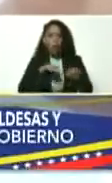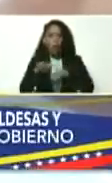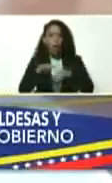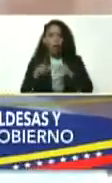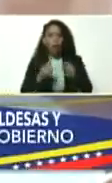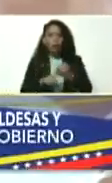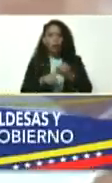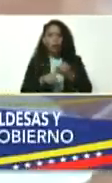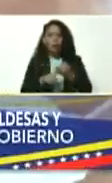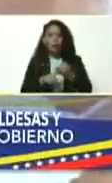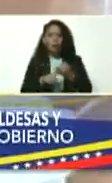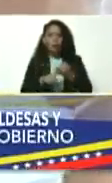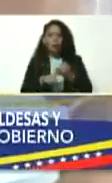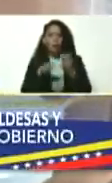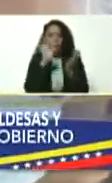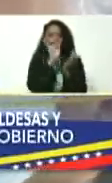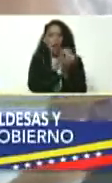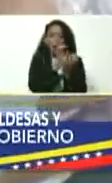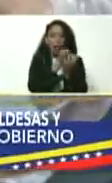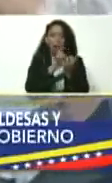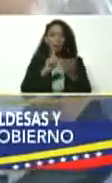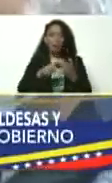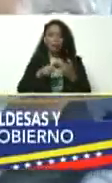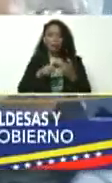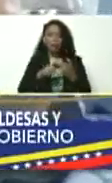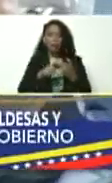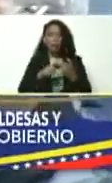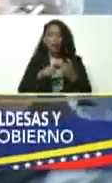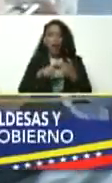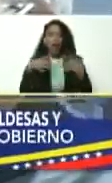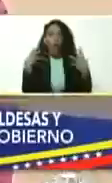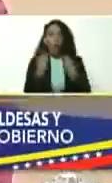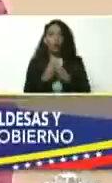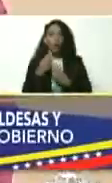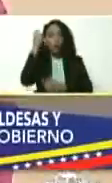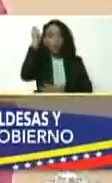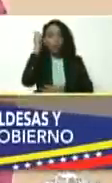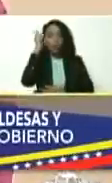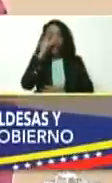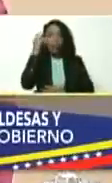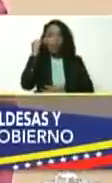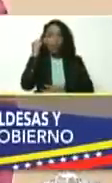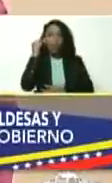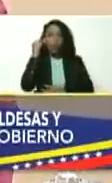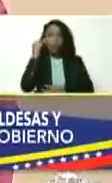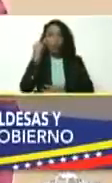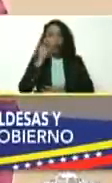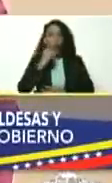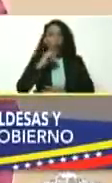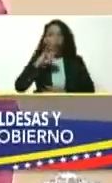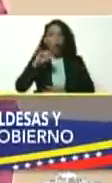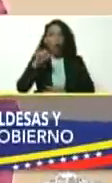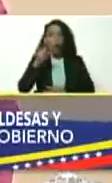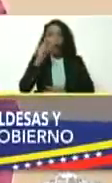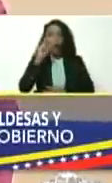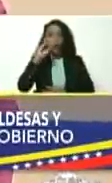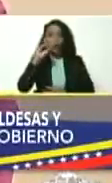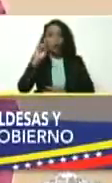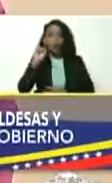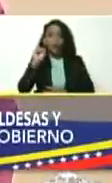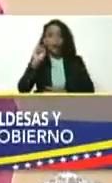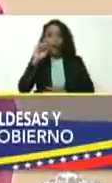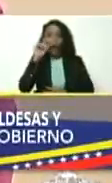nueva esparta el compañero diputado josé gregorio vielma mora